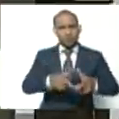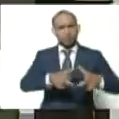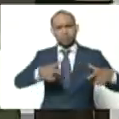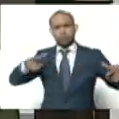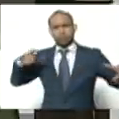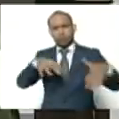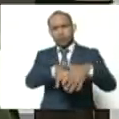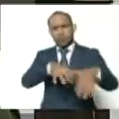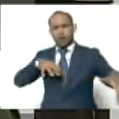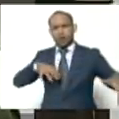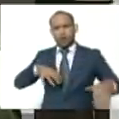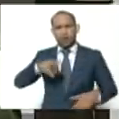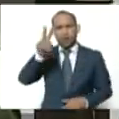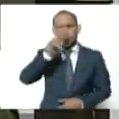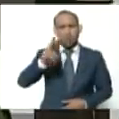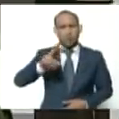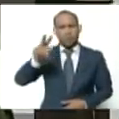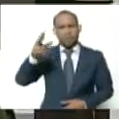de Venezuela tiene conciencia